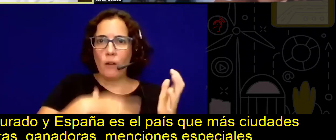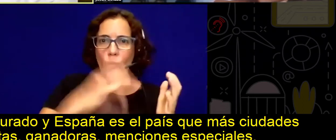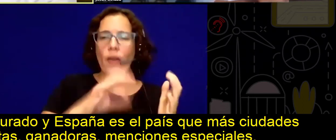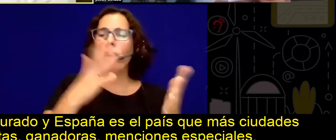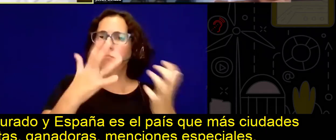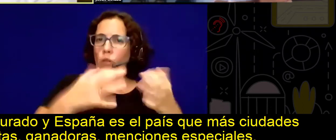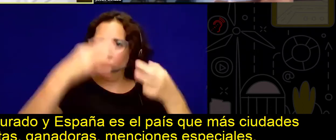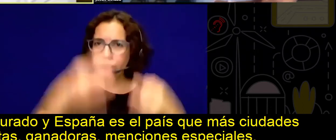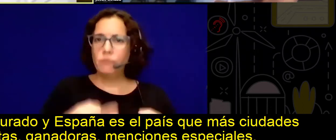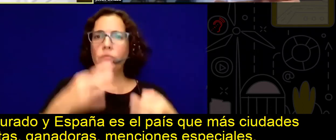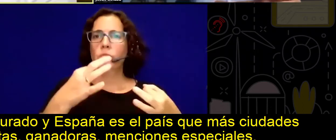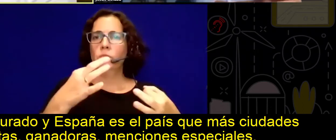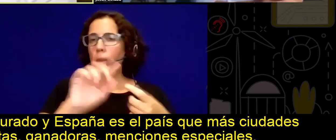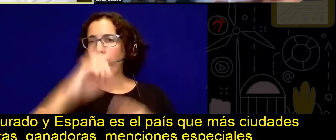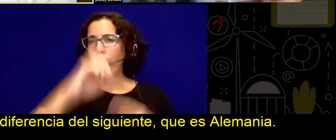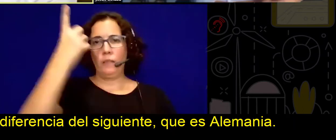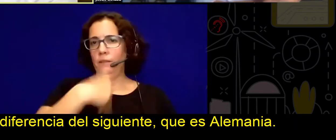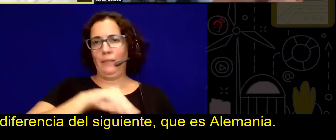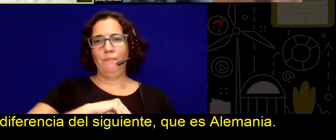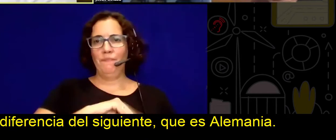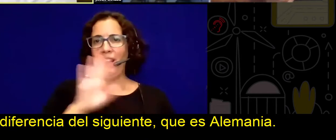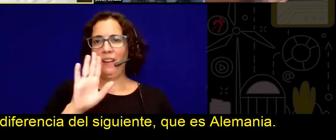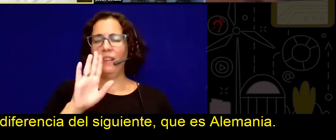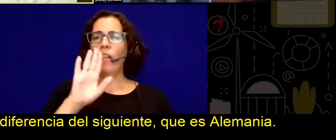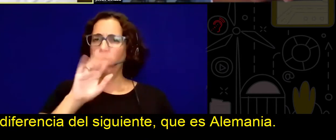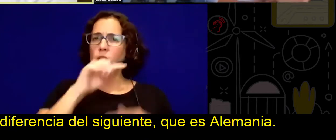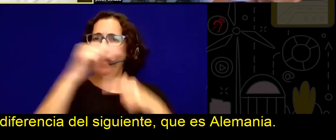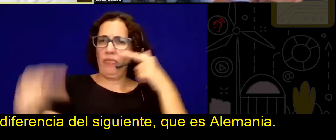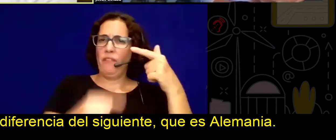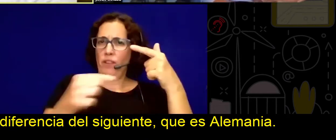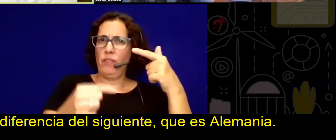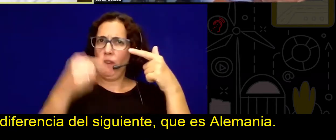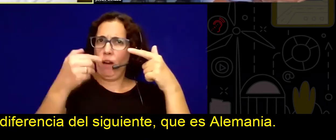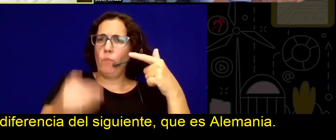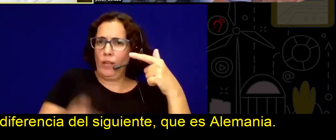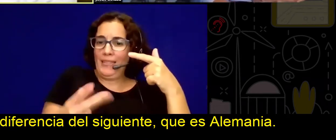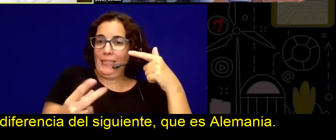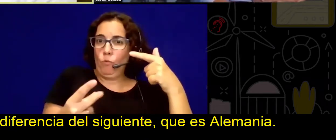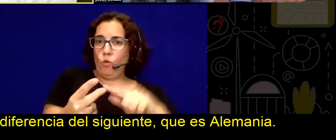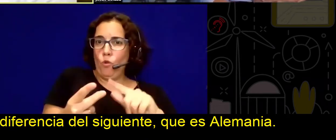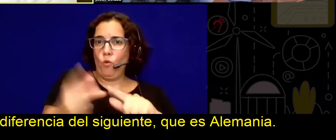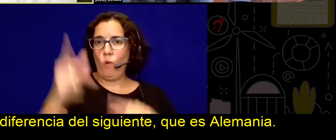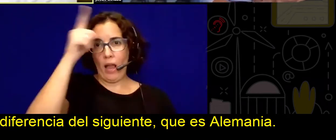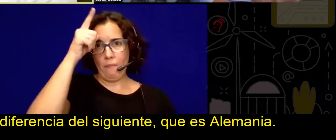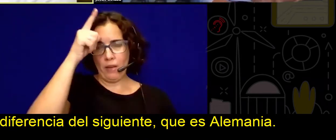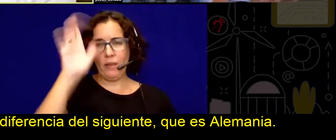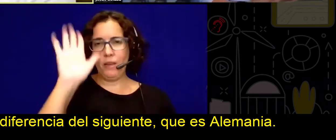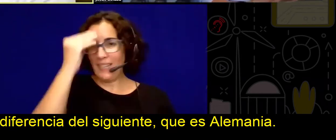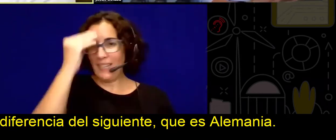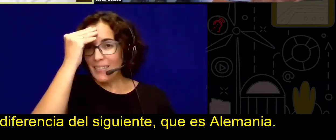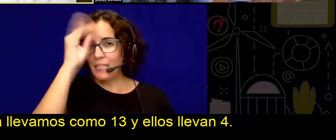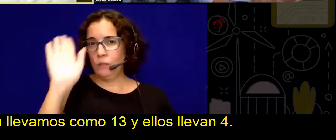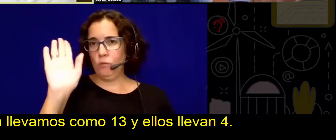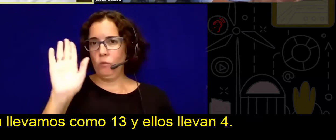menciones especiales, con una gran diferencia del siguiente, que es Alemania. Creo recordar que es